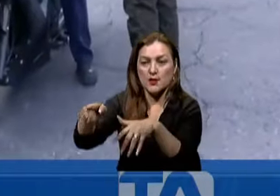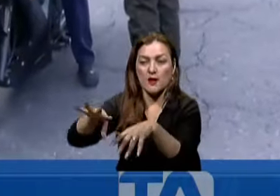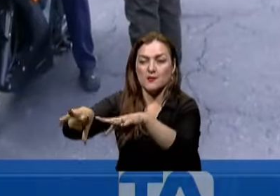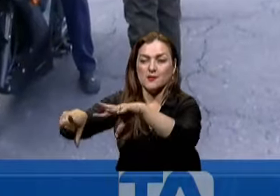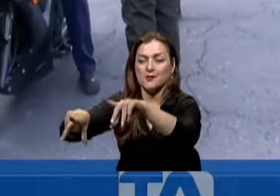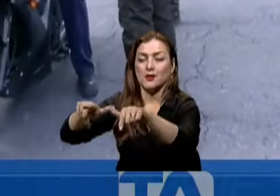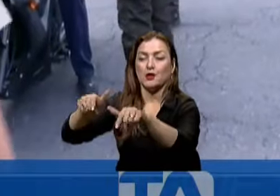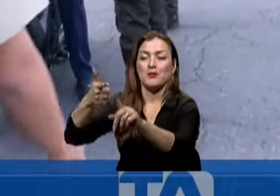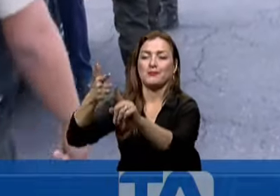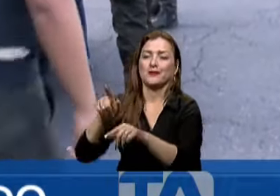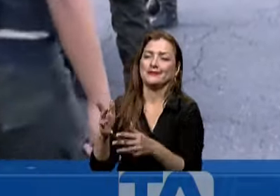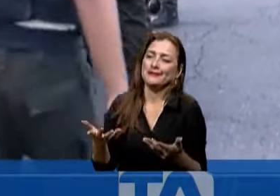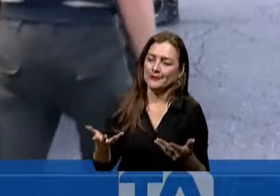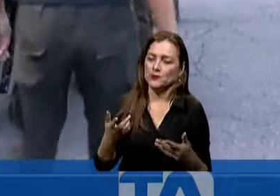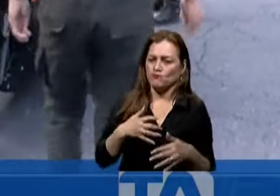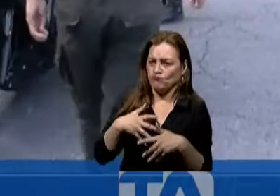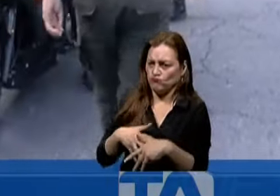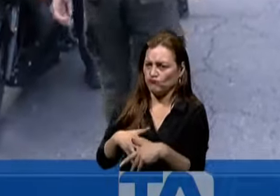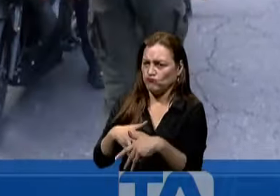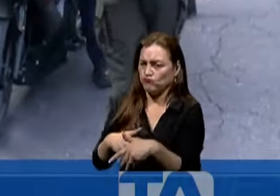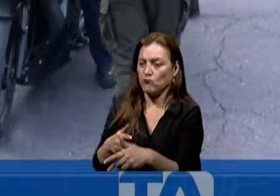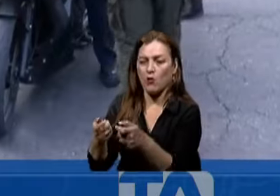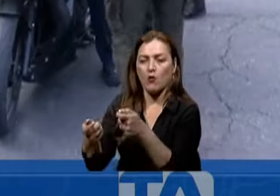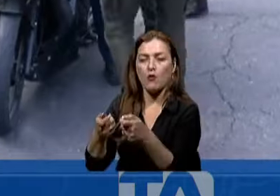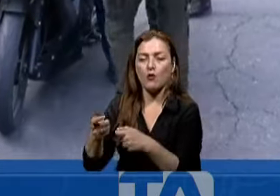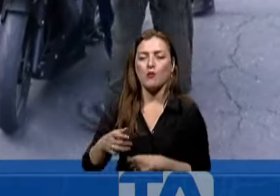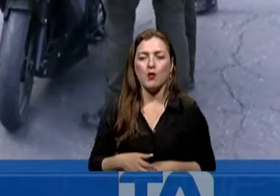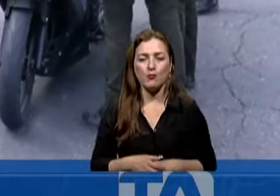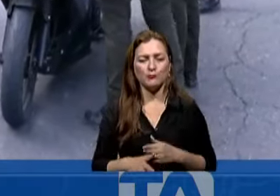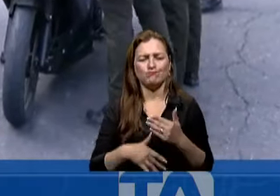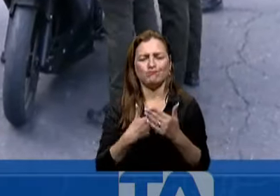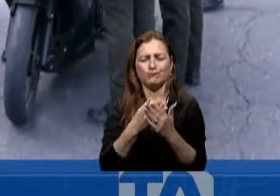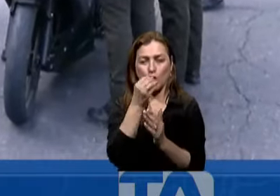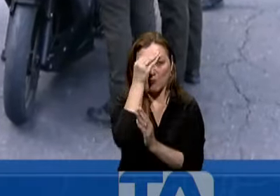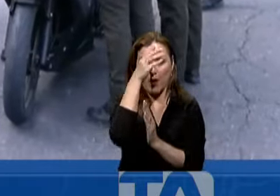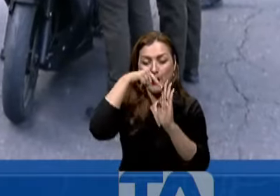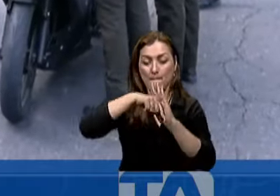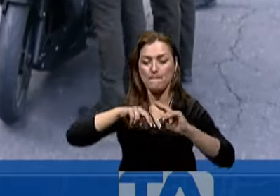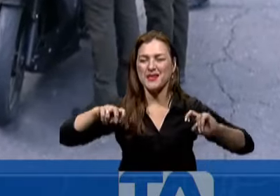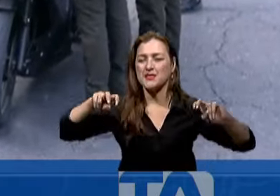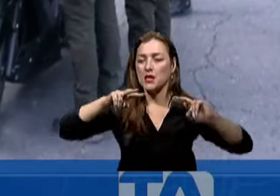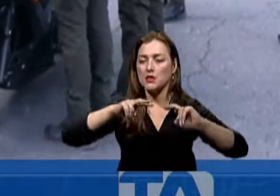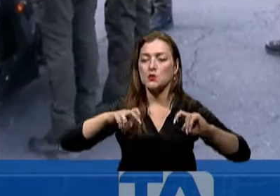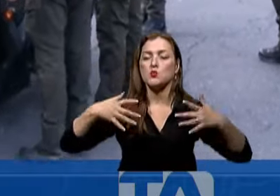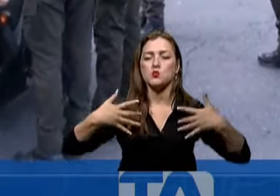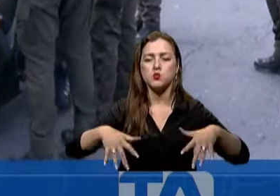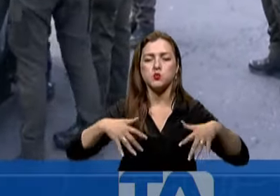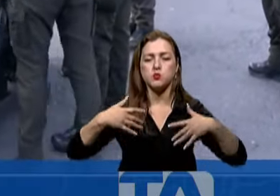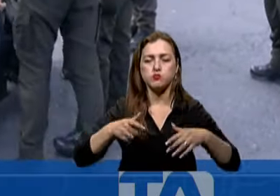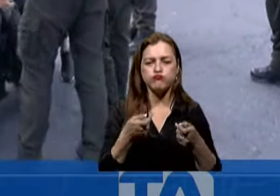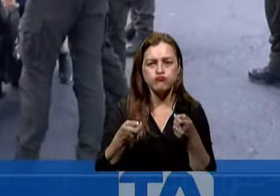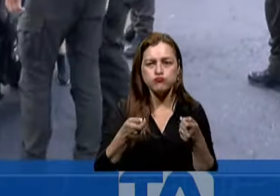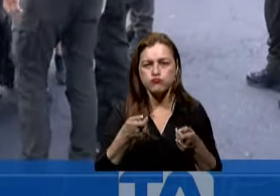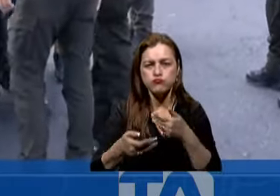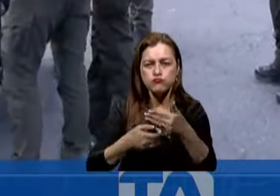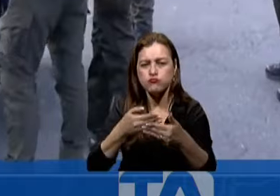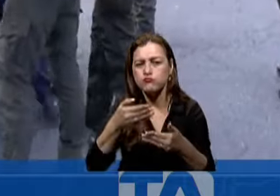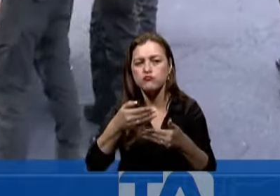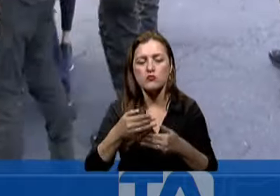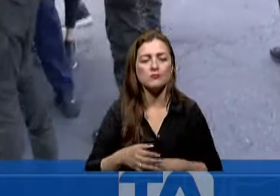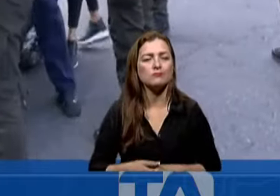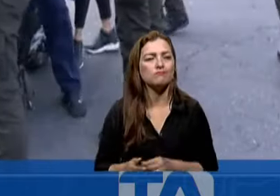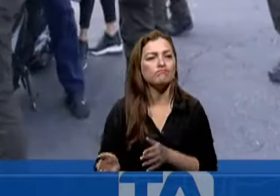sin dejar de lado las operaciones básicas de inteligencia que hacemos con las unidades especiales para realizar otro tipo de operativos. Y bien,